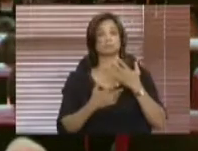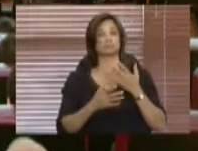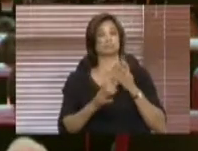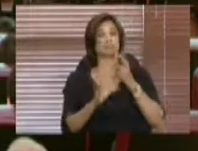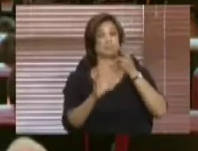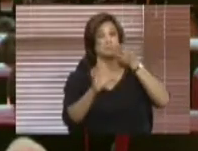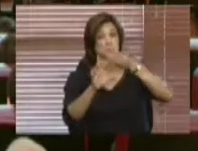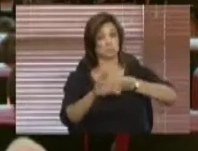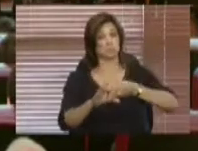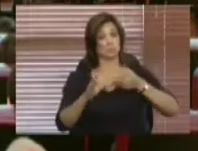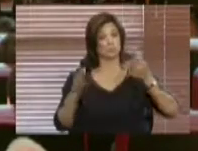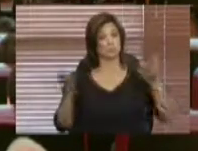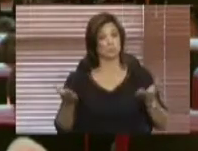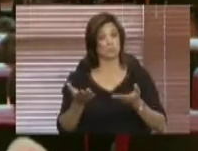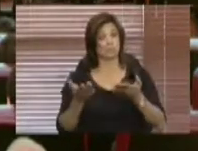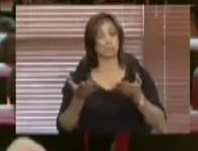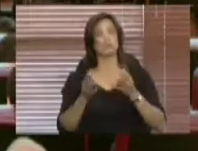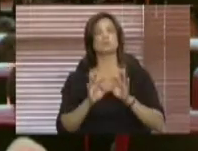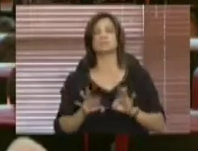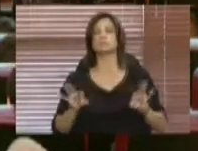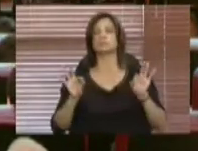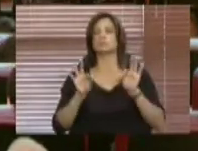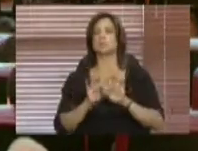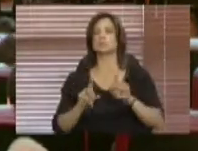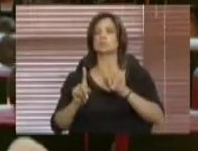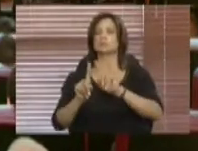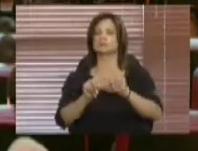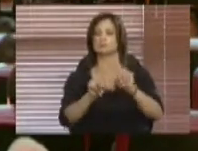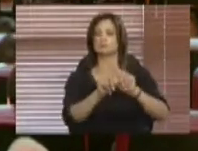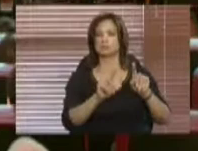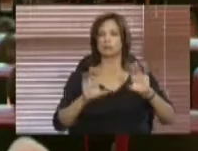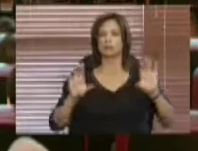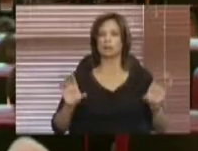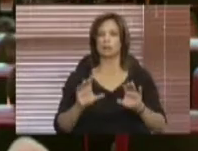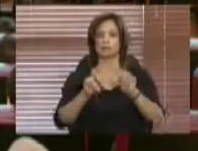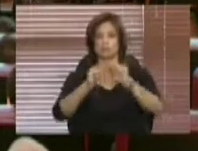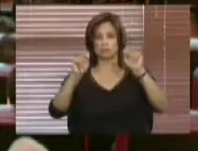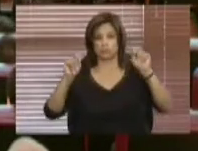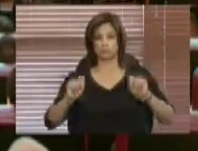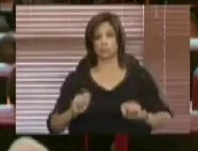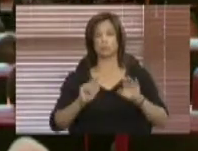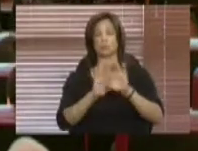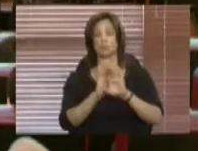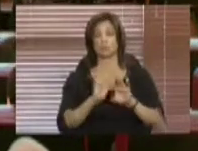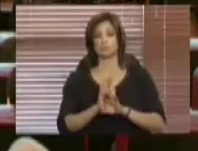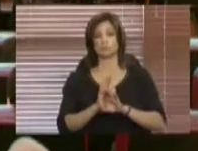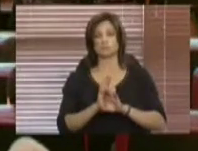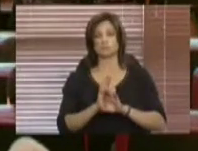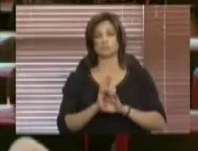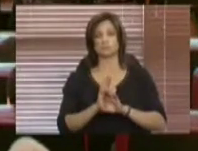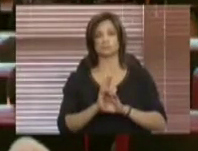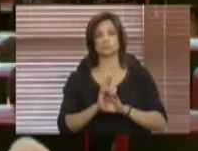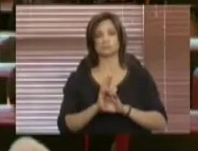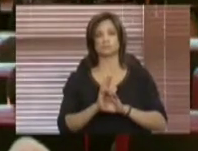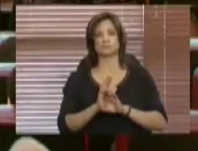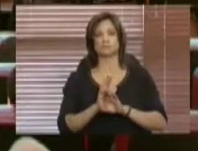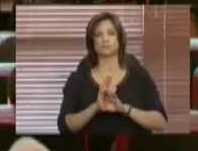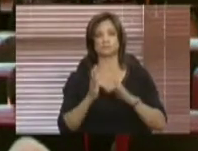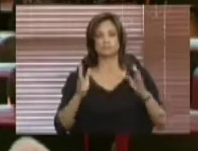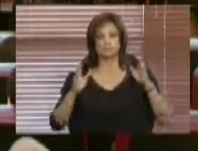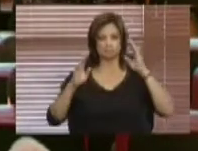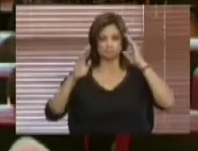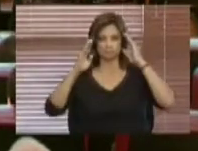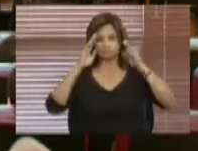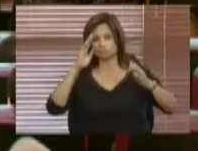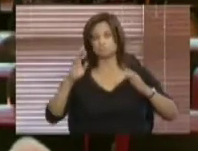presencia en relevantes actividades del Tribunal constitucional.